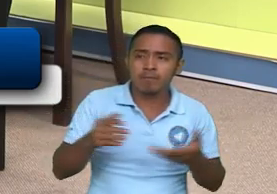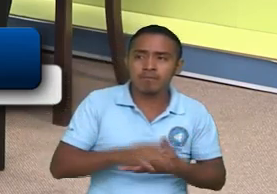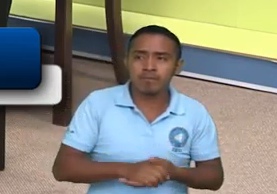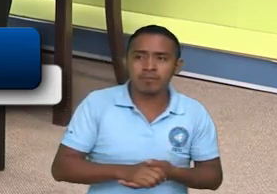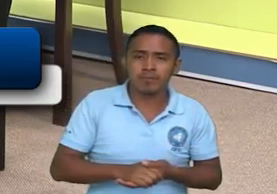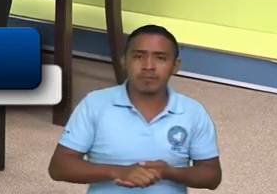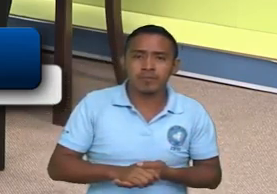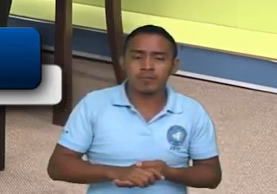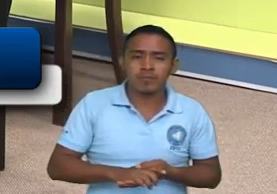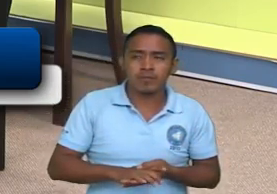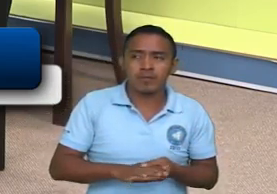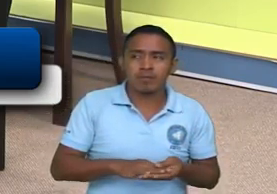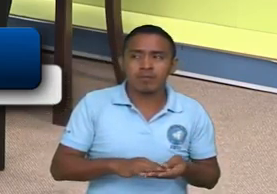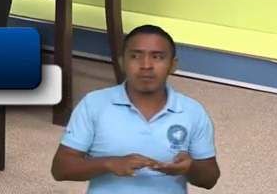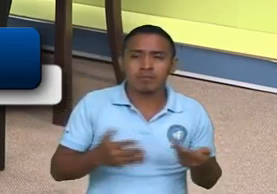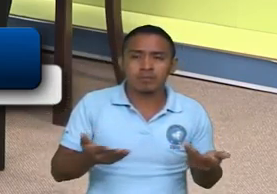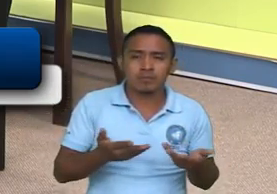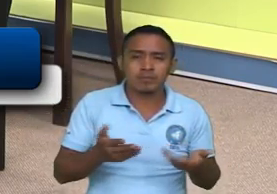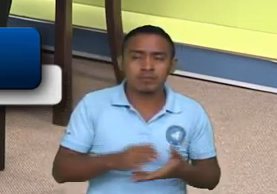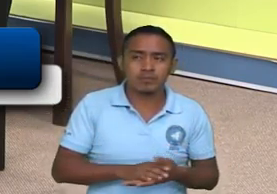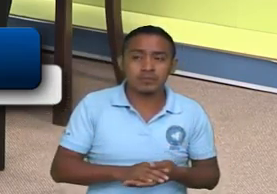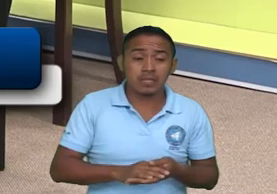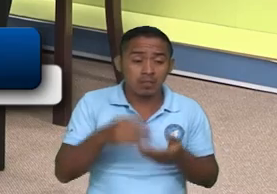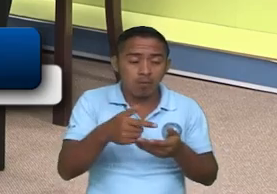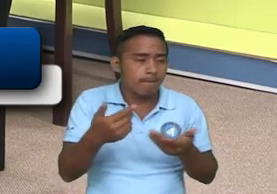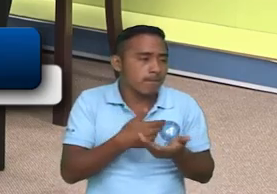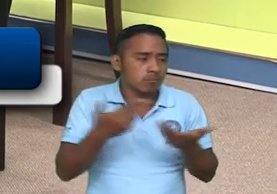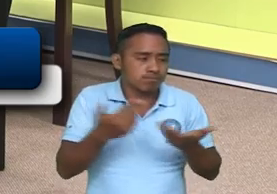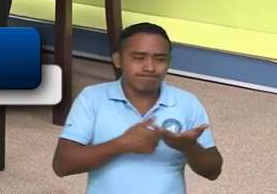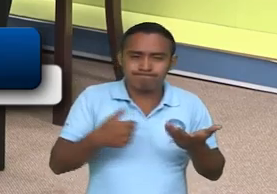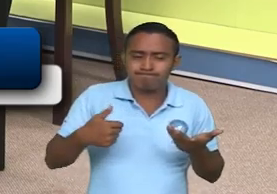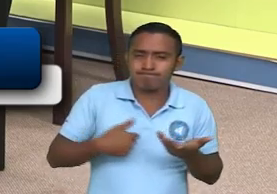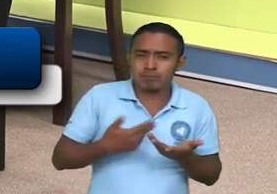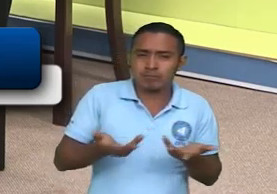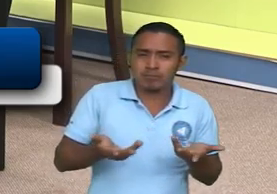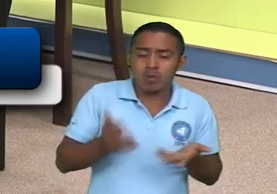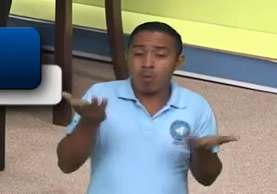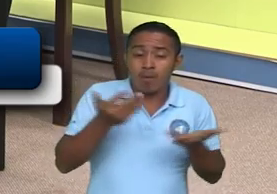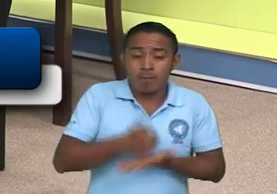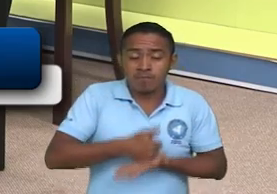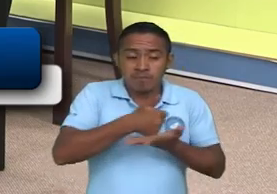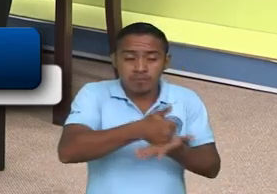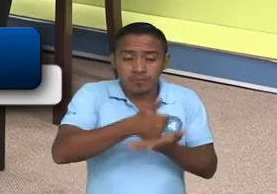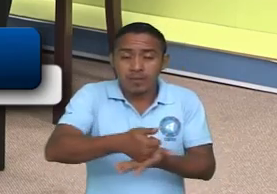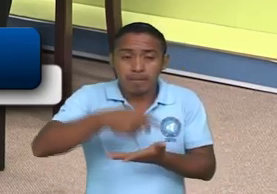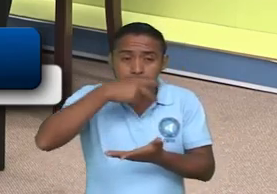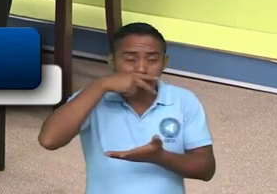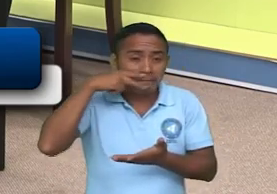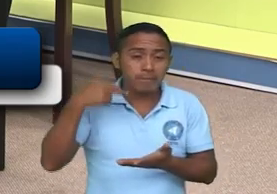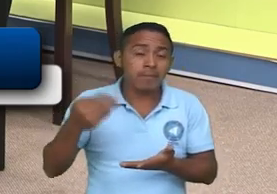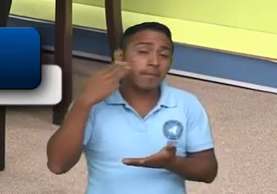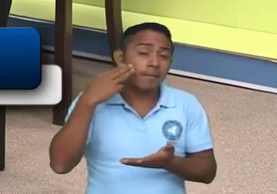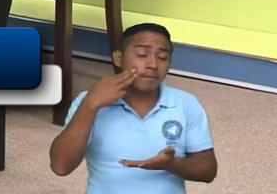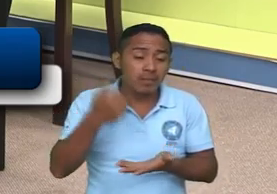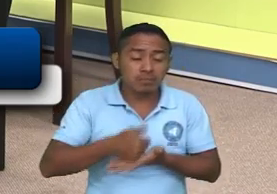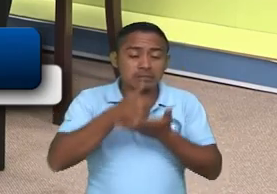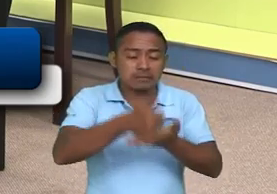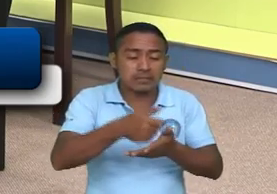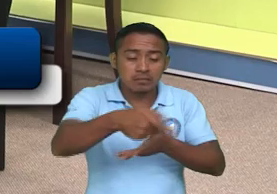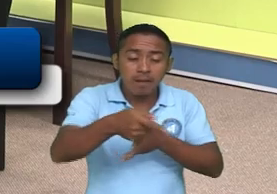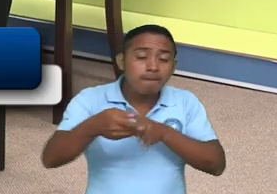ejemplo, bueno, cuando aunque en Nicaragua los niveles pues de ocurrencia de este tipo de síndrome son más bajos que en